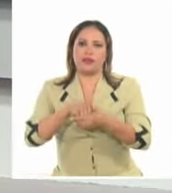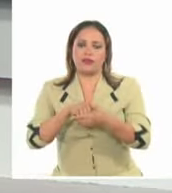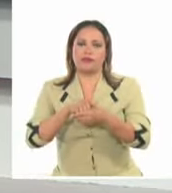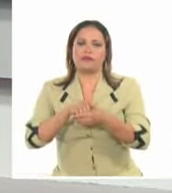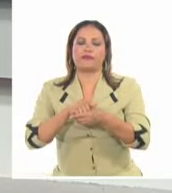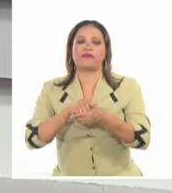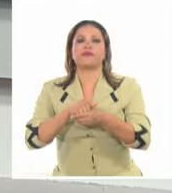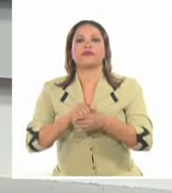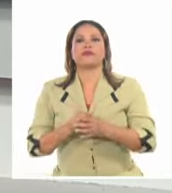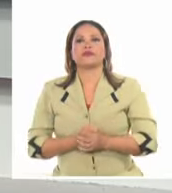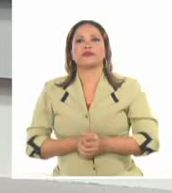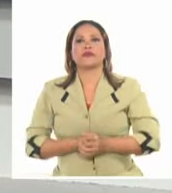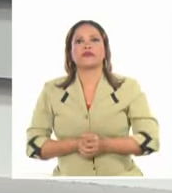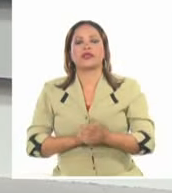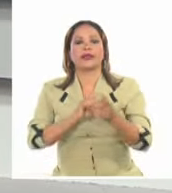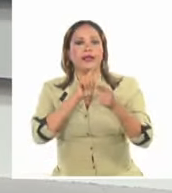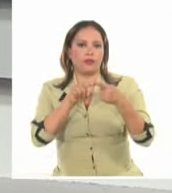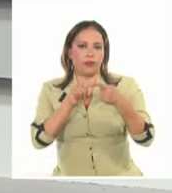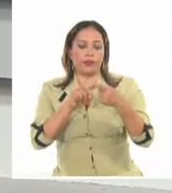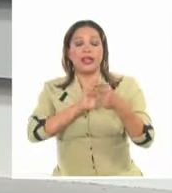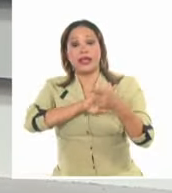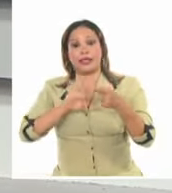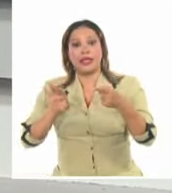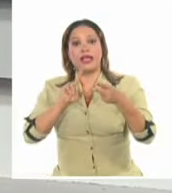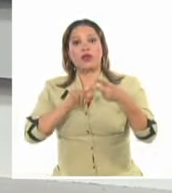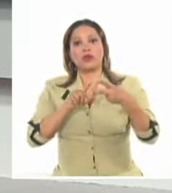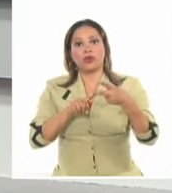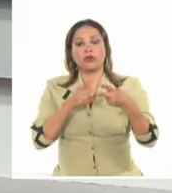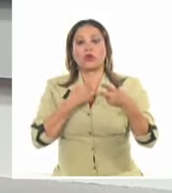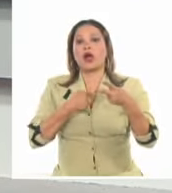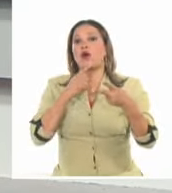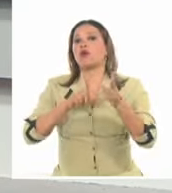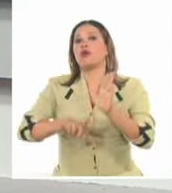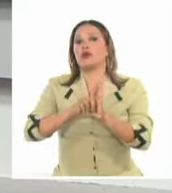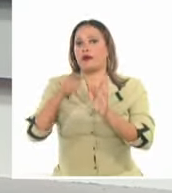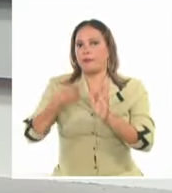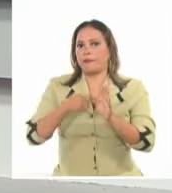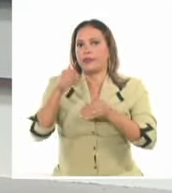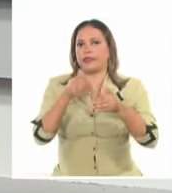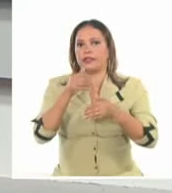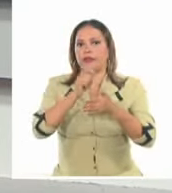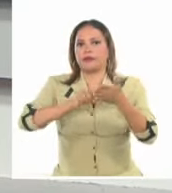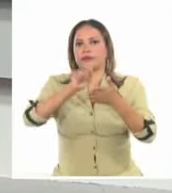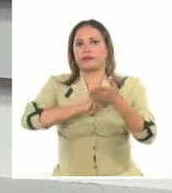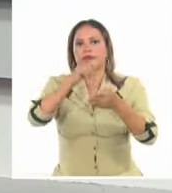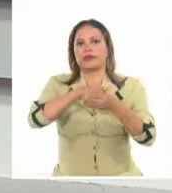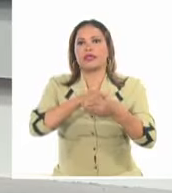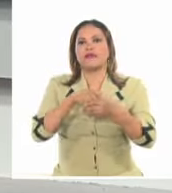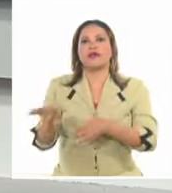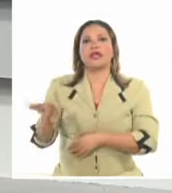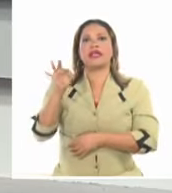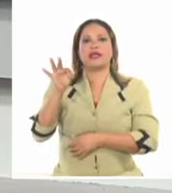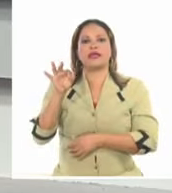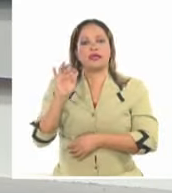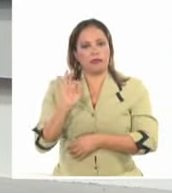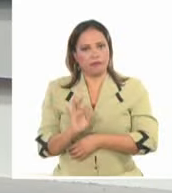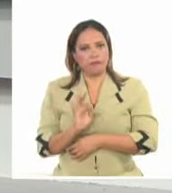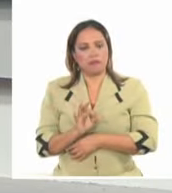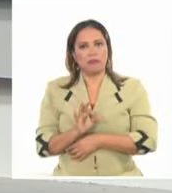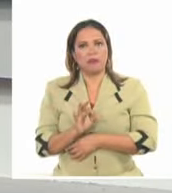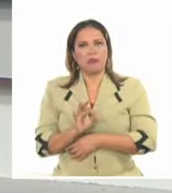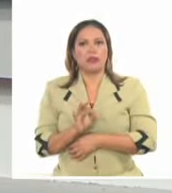tener en cuenta. Lo segundo, aun y cuando estuviera legalmente avalada para participar, fue elegida en primarias, cierto,